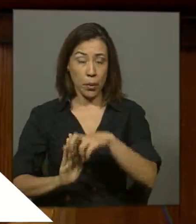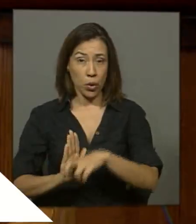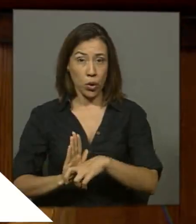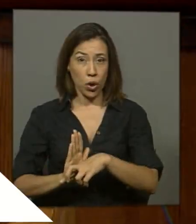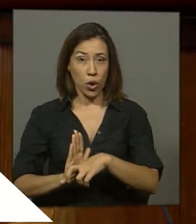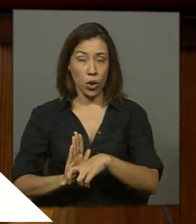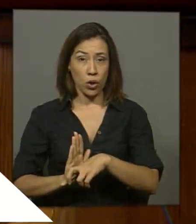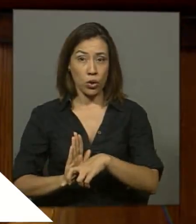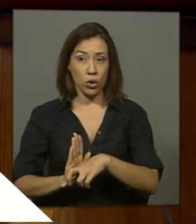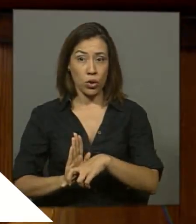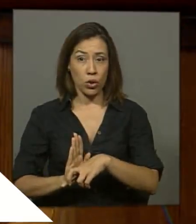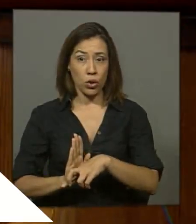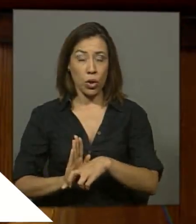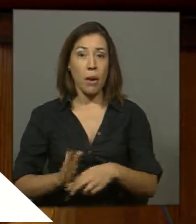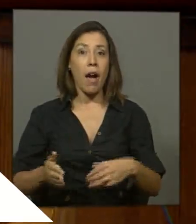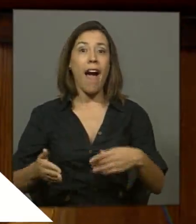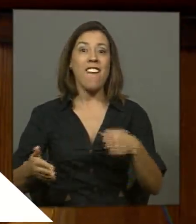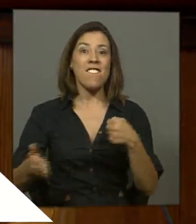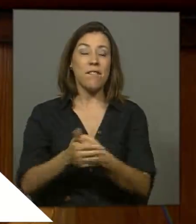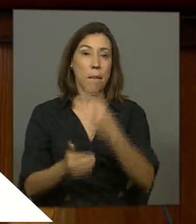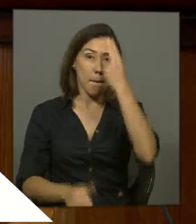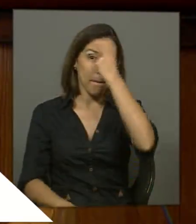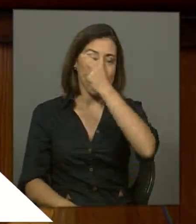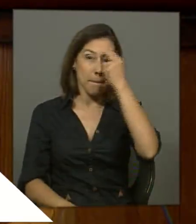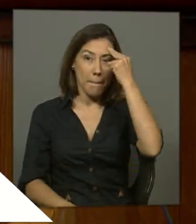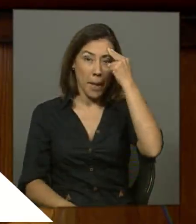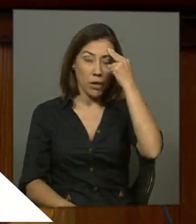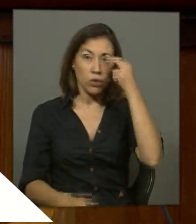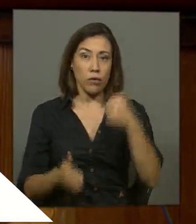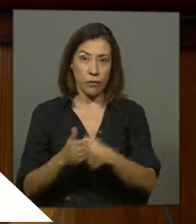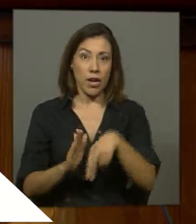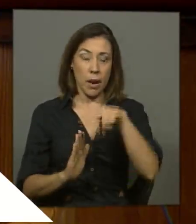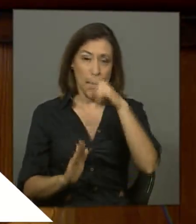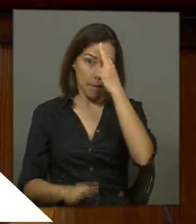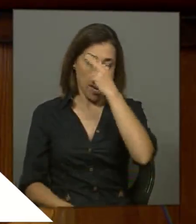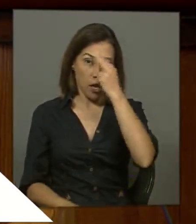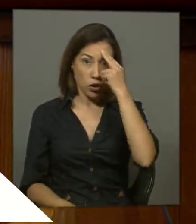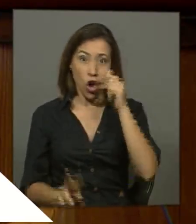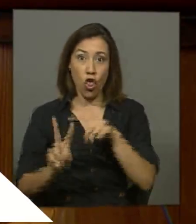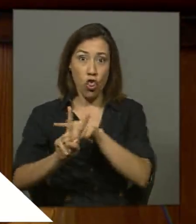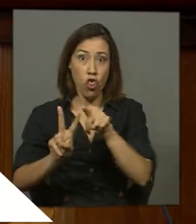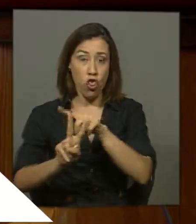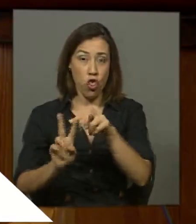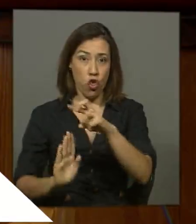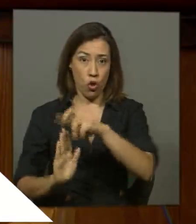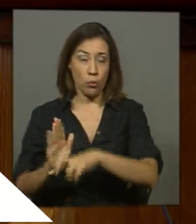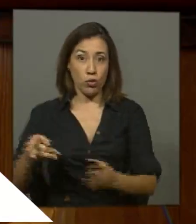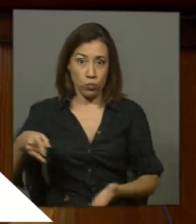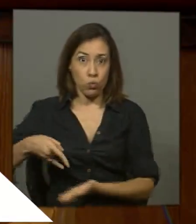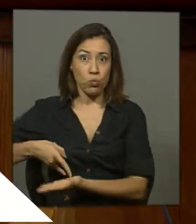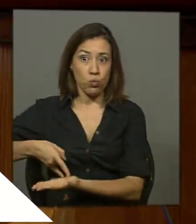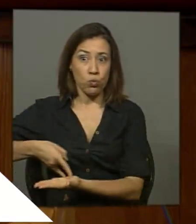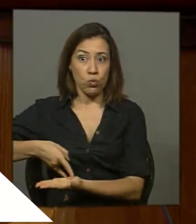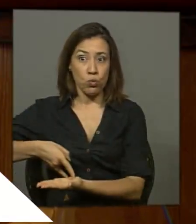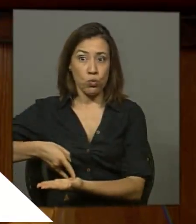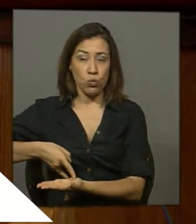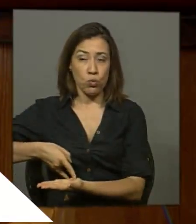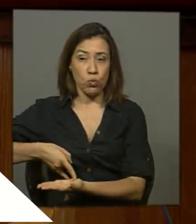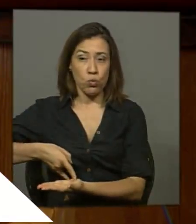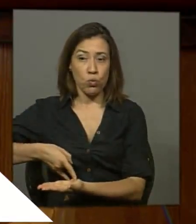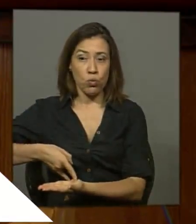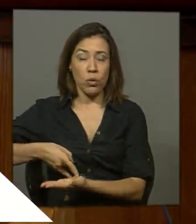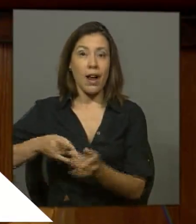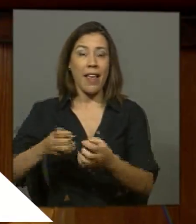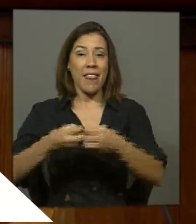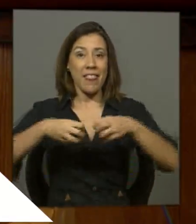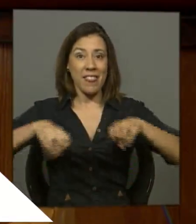proyectos a fines de marzo A fines de marzo ambos proyectos en que se va